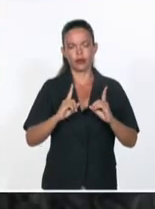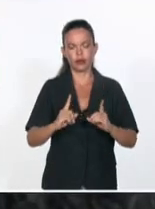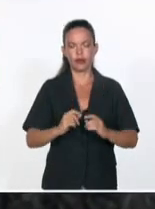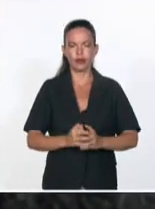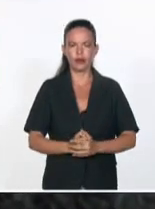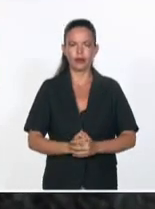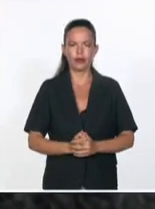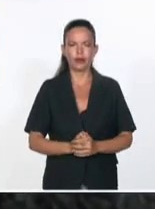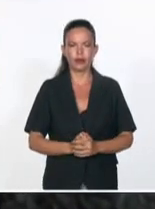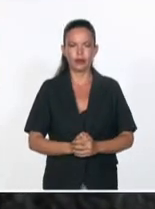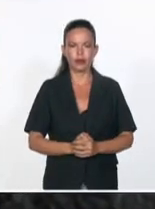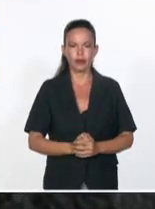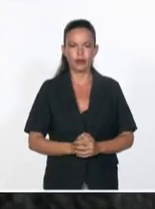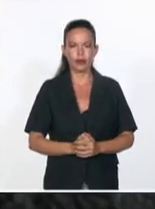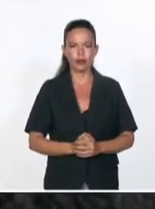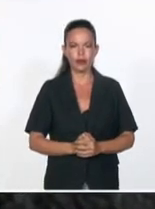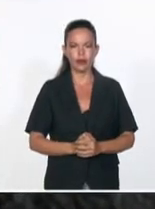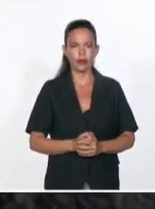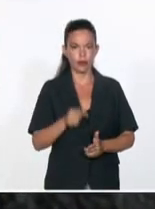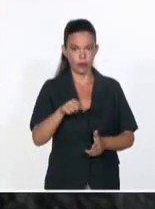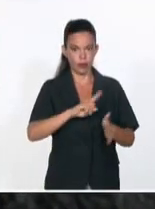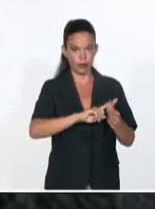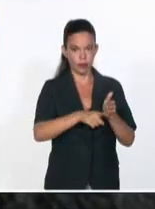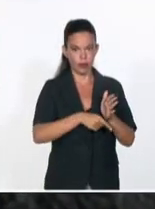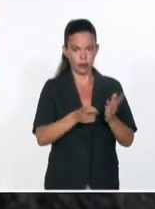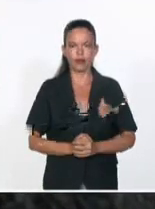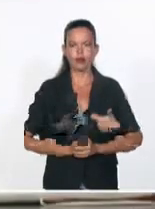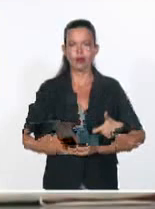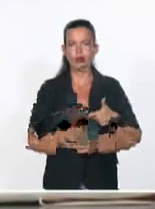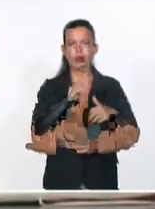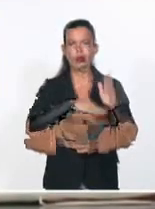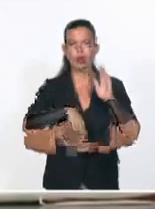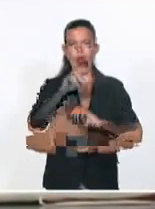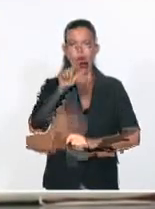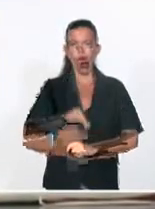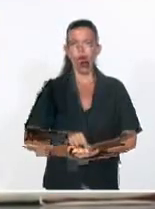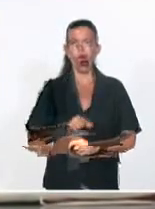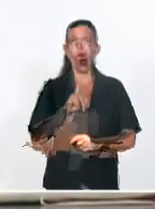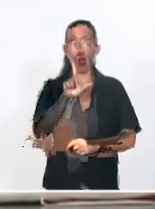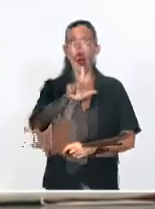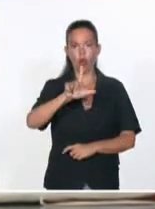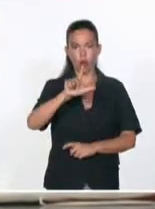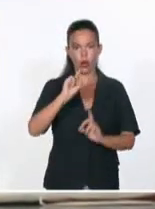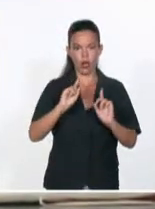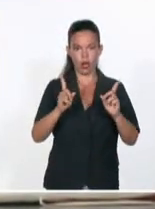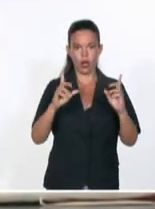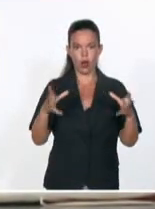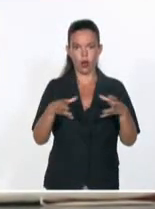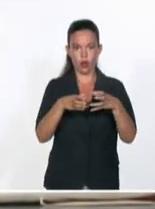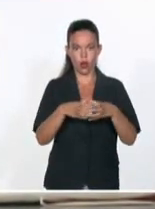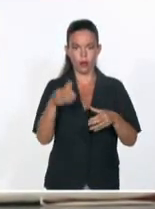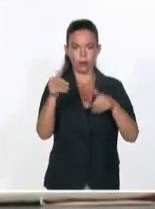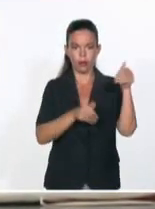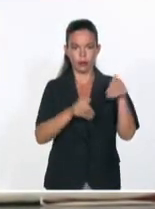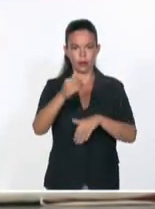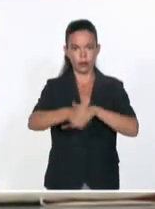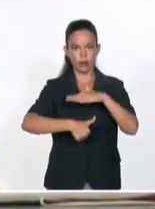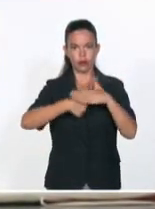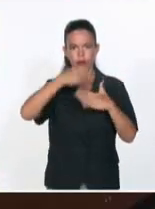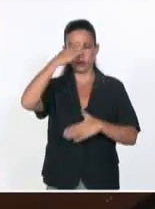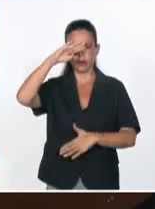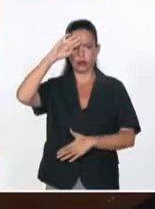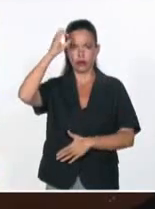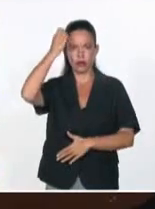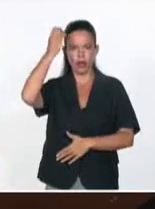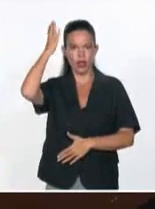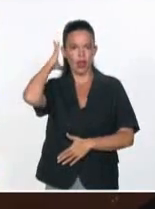En la sesión del Comité Ejecutivo del Consejo de Ministros de este lunes, presidida por el mandatario cubano Miguel Díaz-Canel Bermúdez, se evaluaron, entre otros